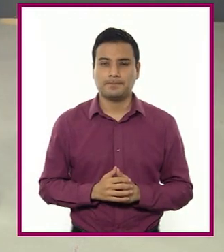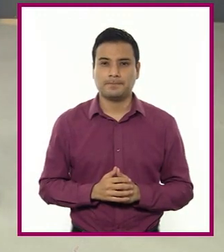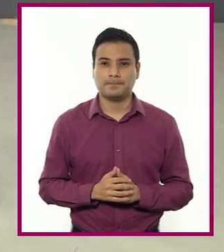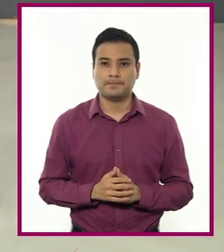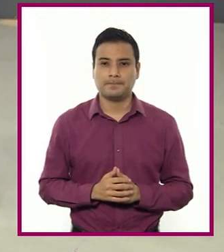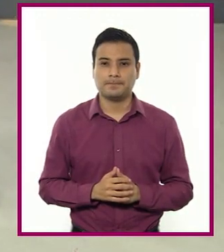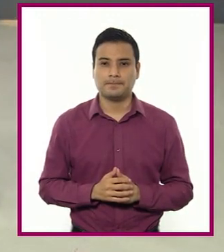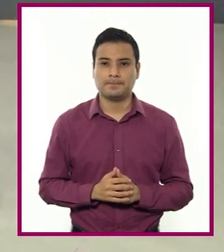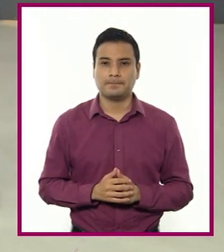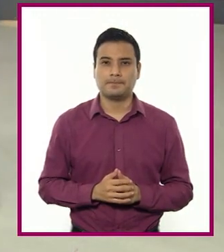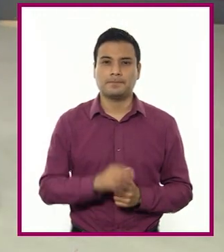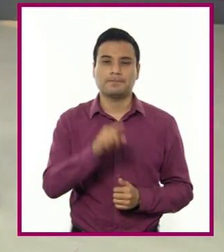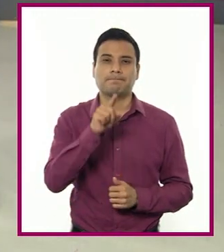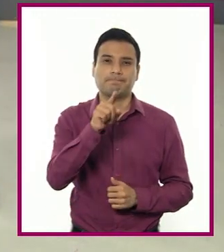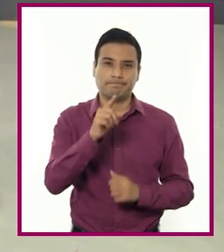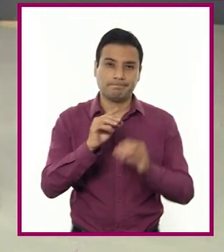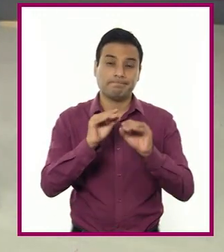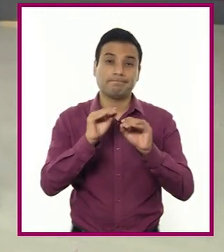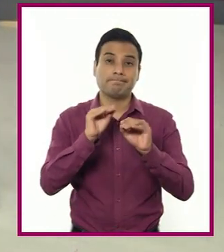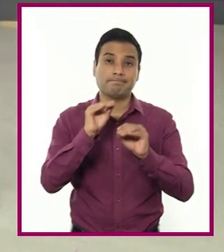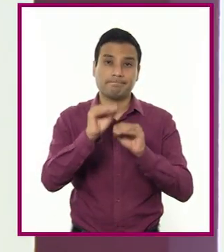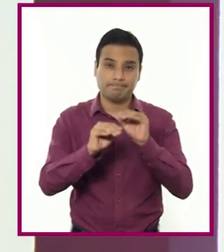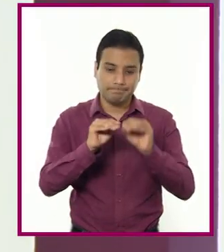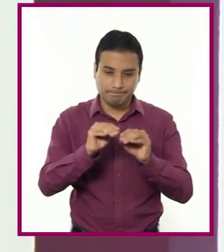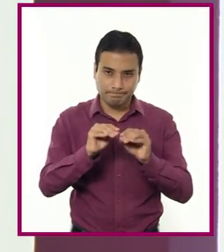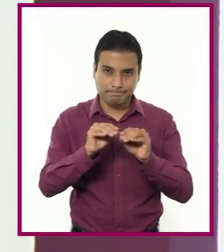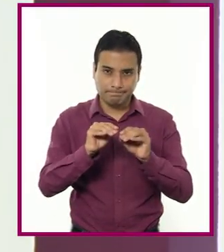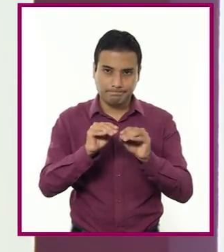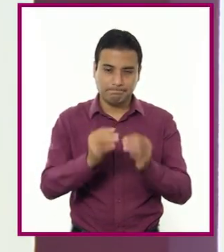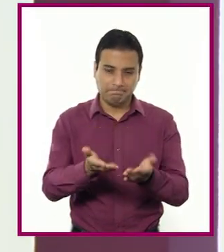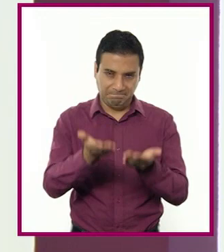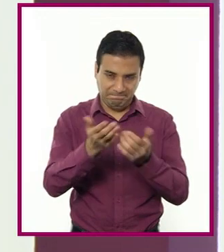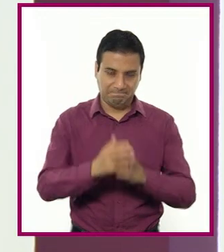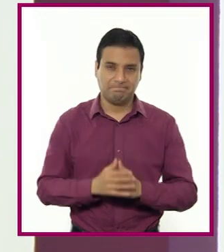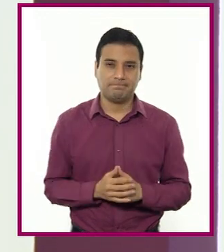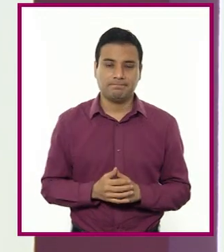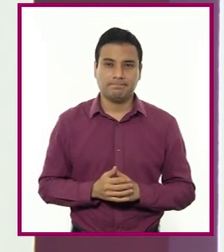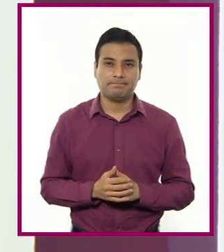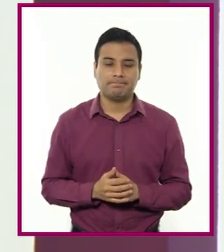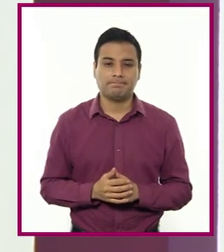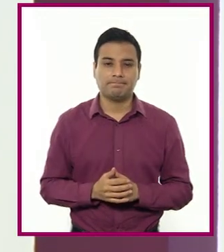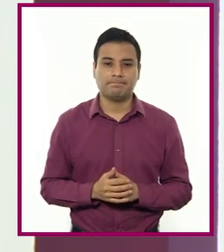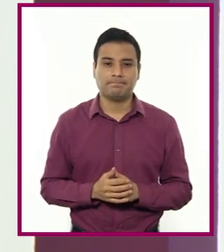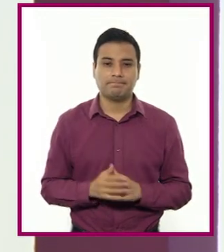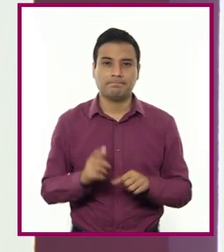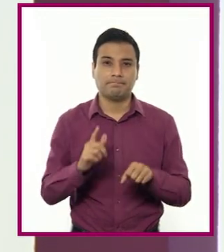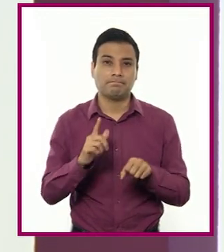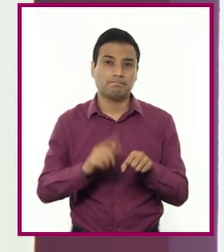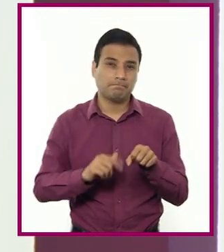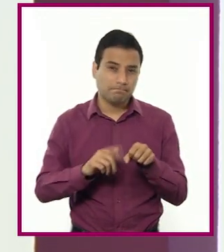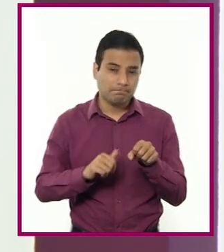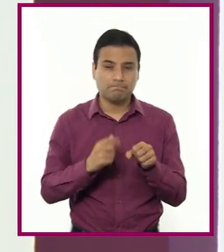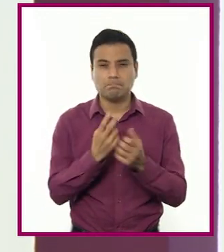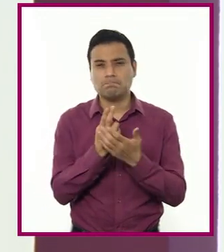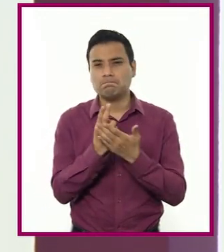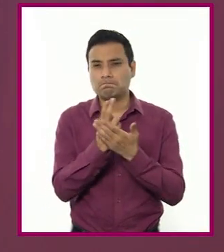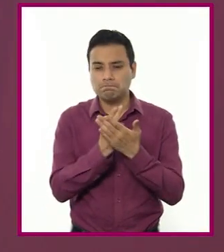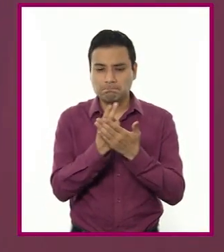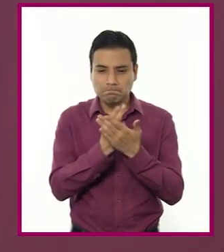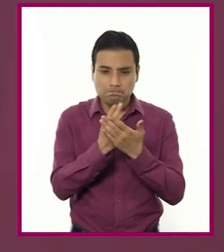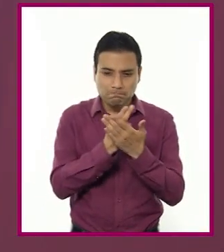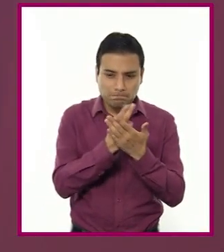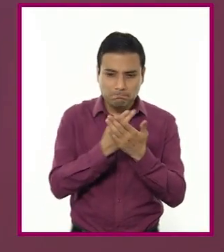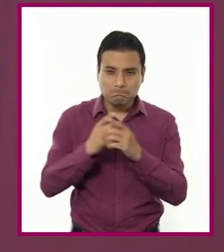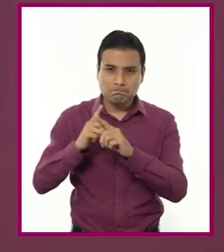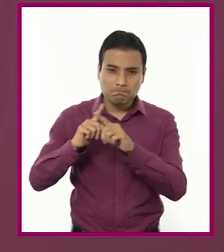imágenes sobre el papel. Ocupen toda la superficie. Con los colores pueden hacer figuras o trazar líneas